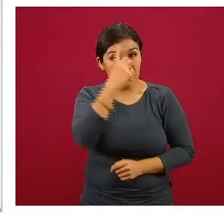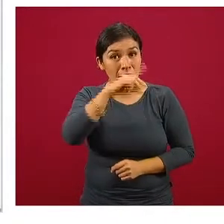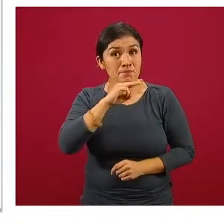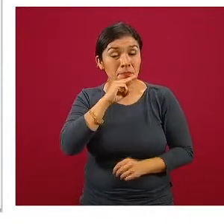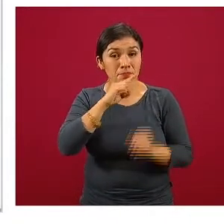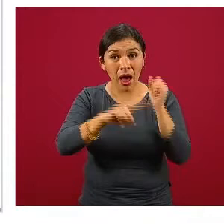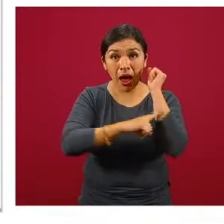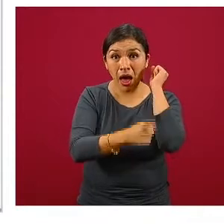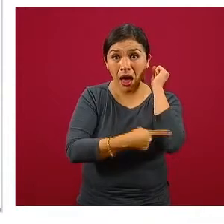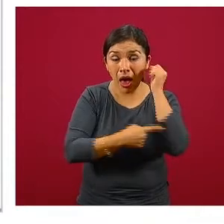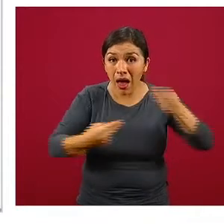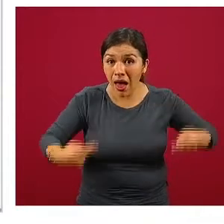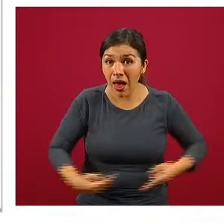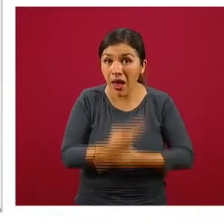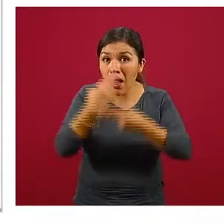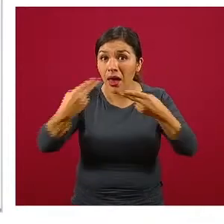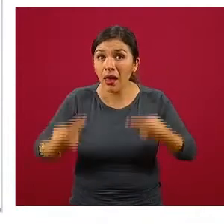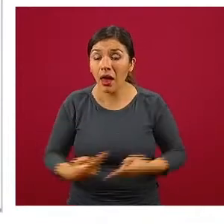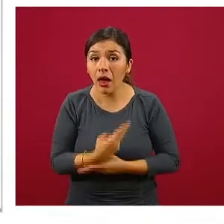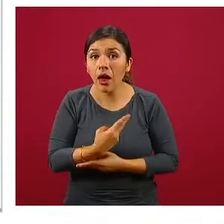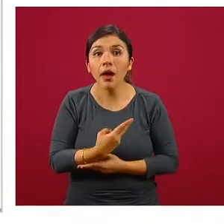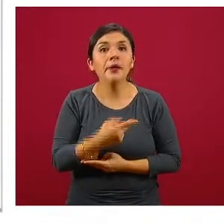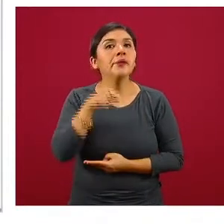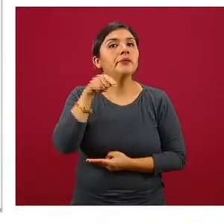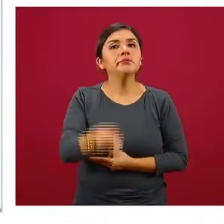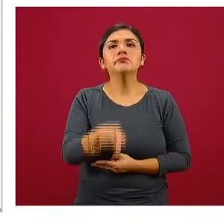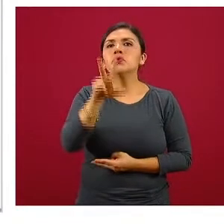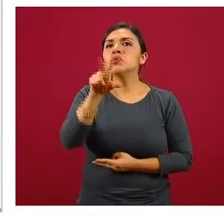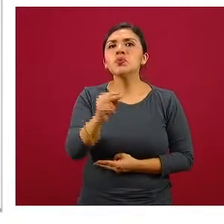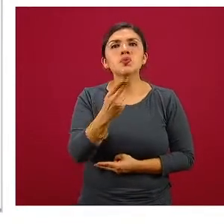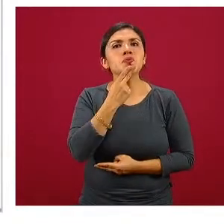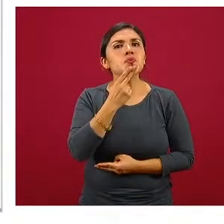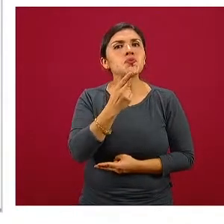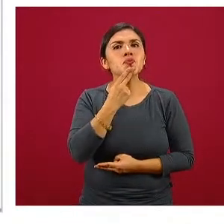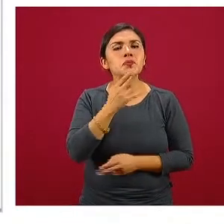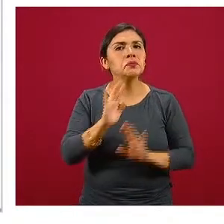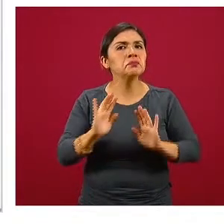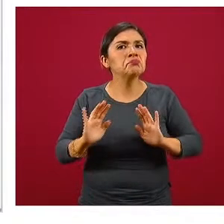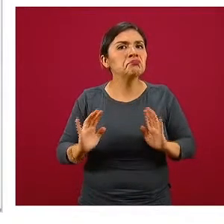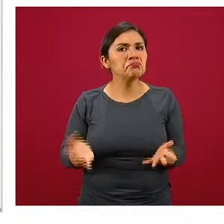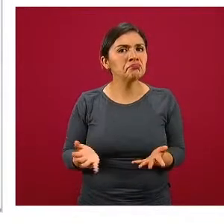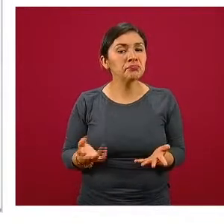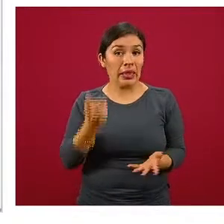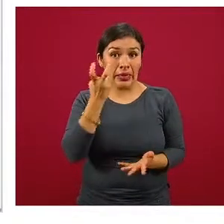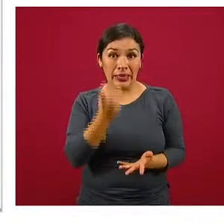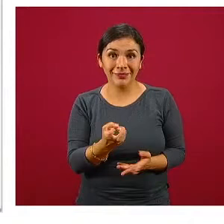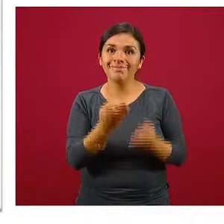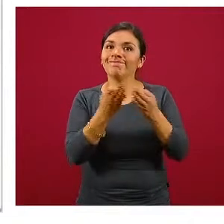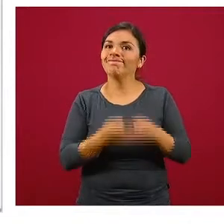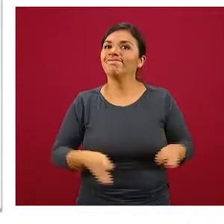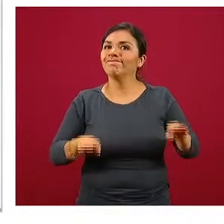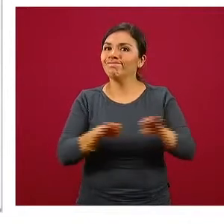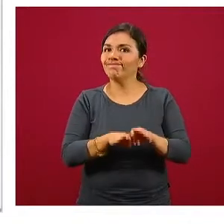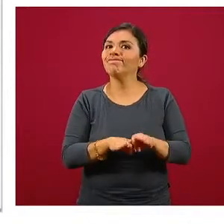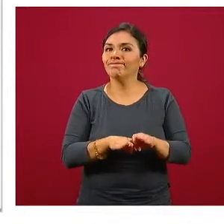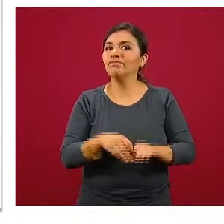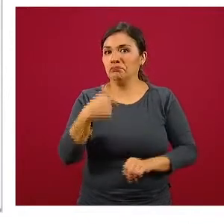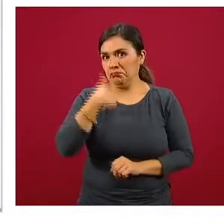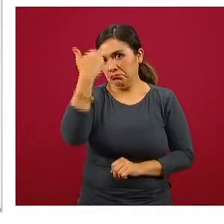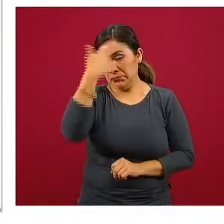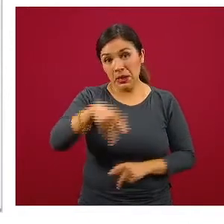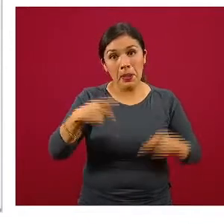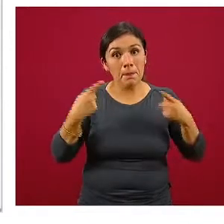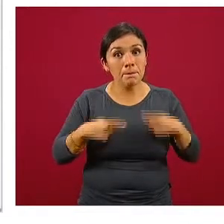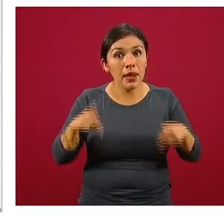han dejado de utilizarse, y esto es importante porque sabemos que las